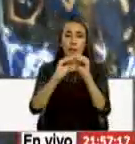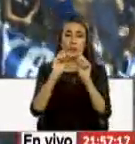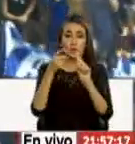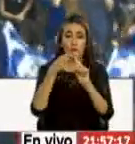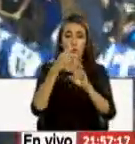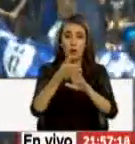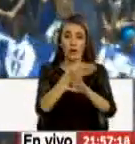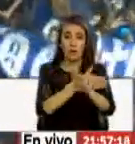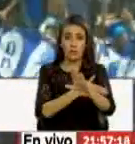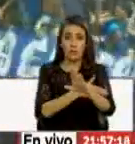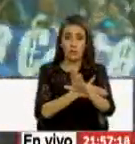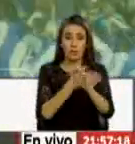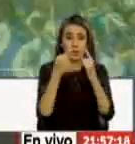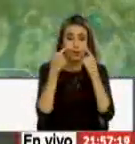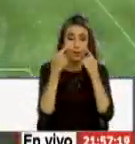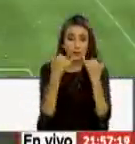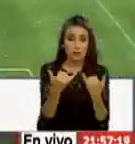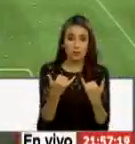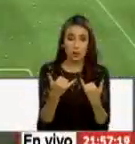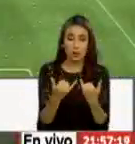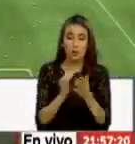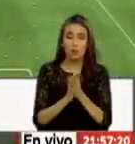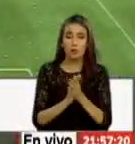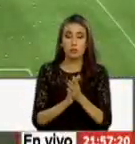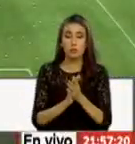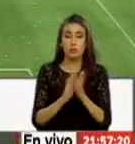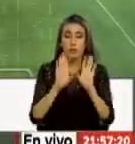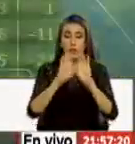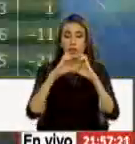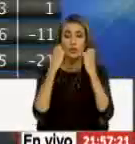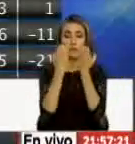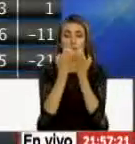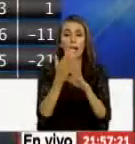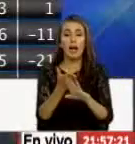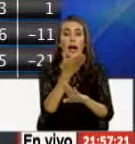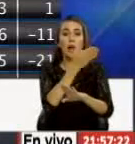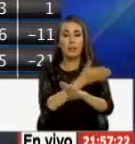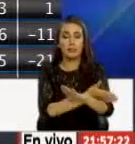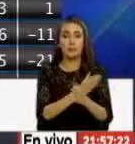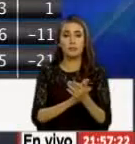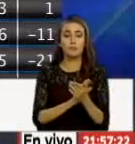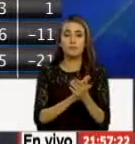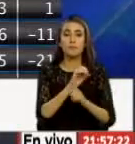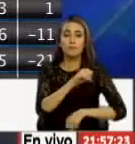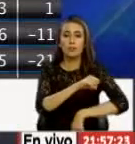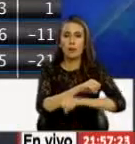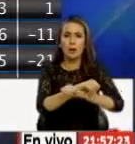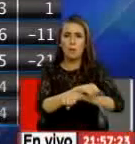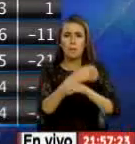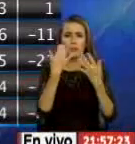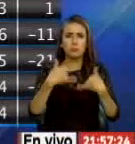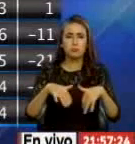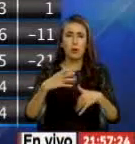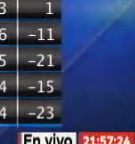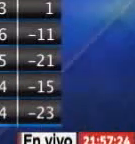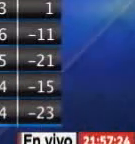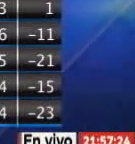yo, lo que no le pasó en el Estadio Monumental, ¿no? En el Estadio Monumental realmente a Barcelona le